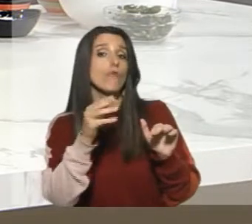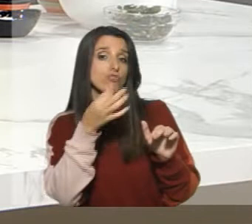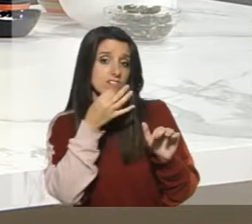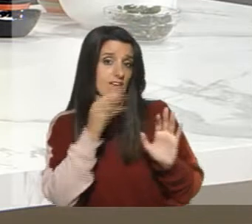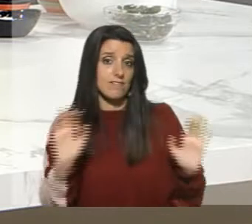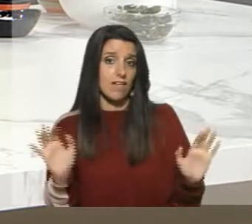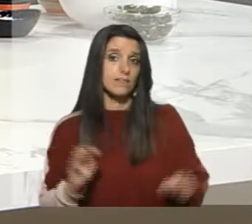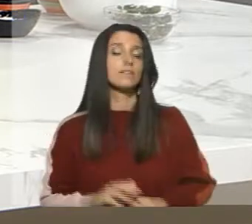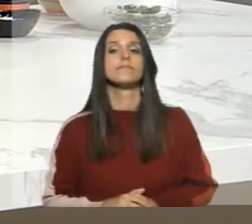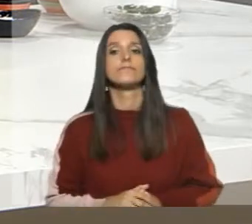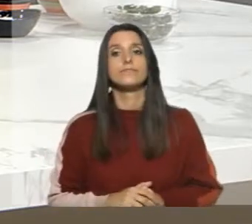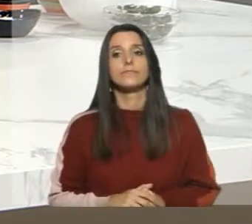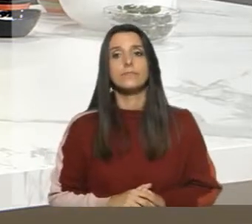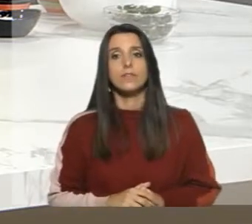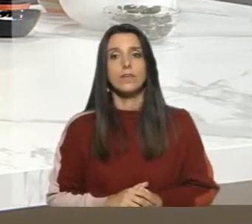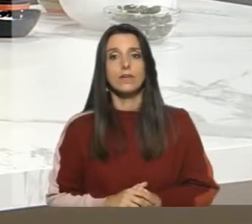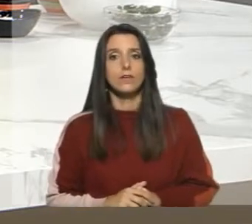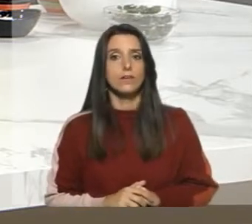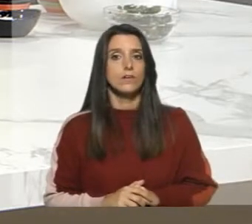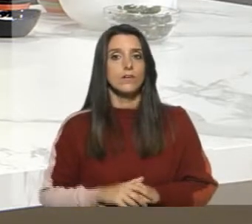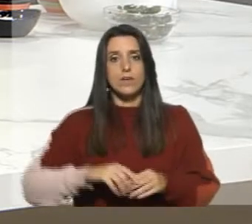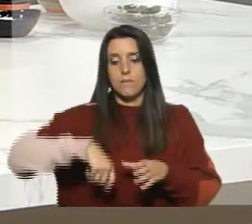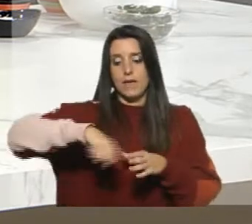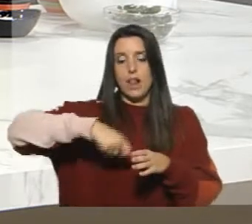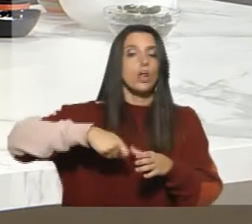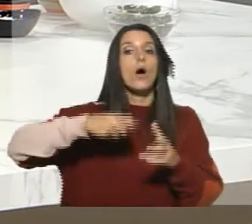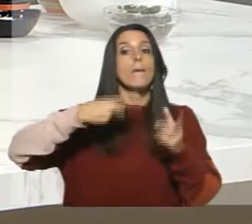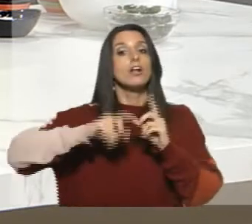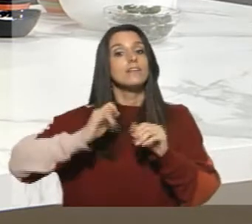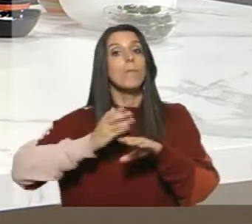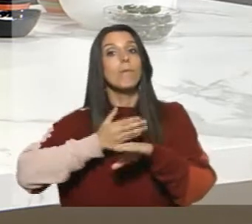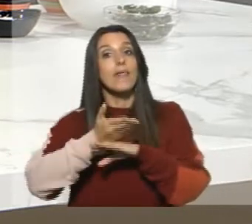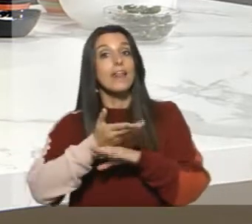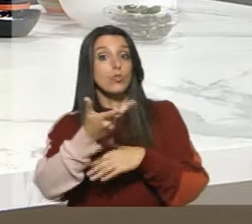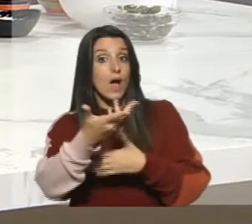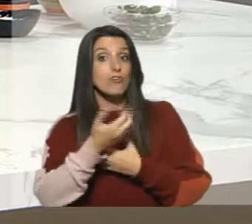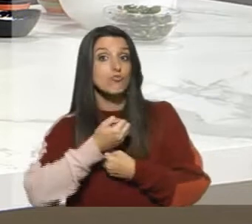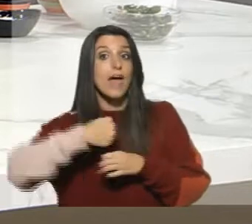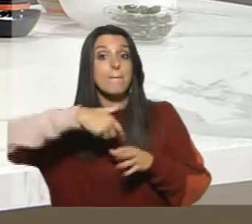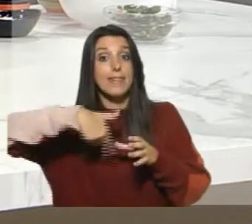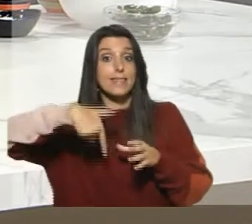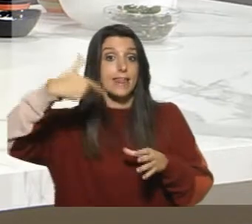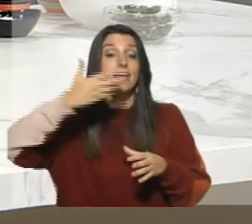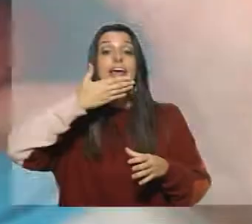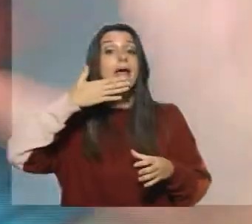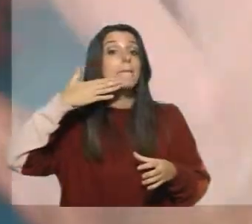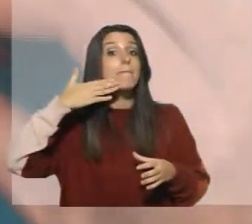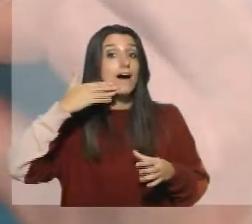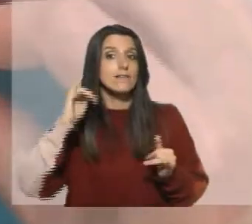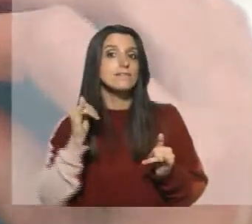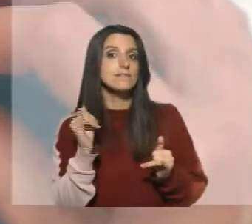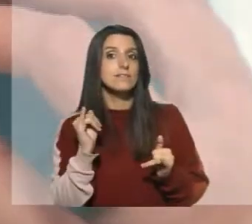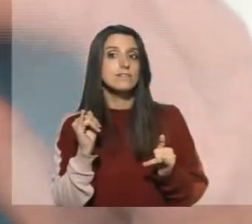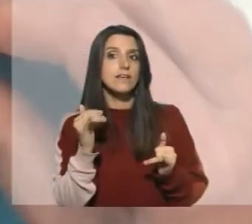acá. Voy a ir batiendo, voy a ir mezclando esto. Lo que sí después te voy a pedir que me ayudes para batir la crema, porque así que vamos a batirla. Sí,